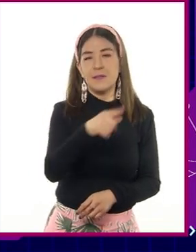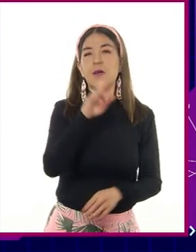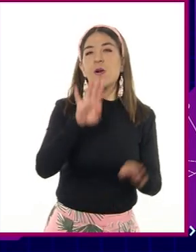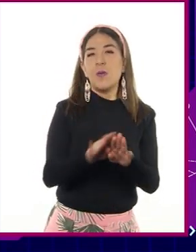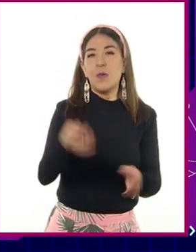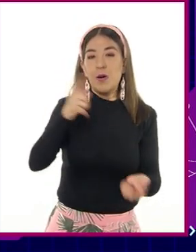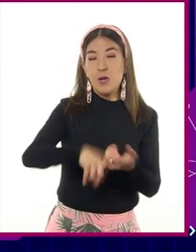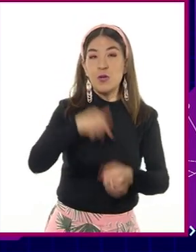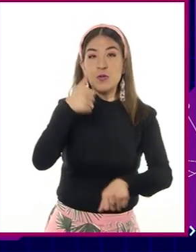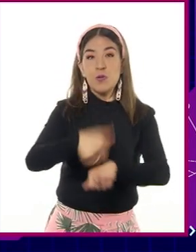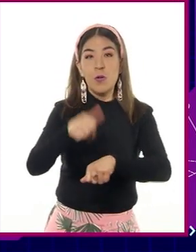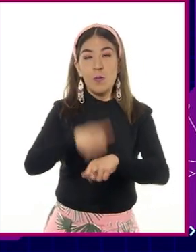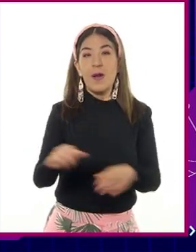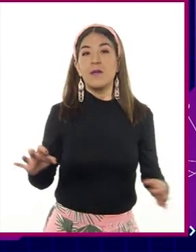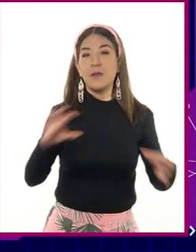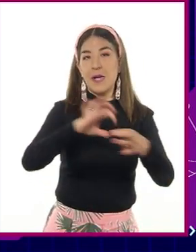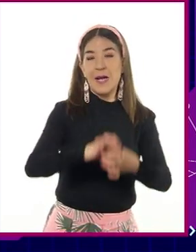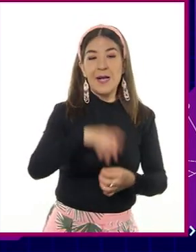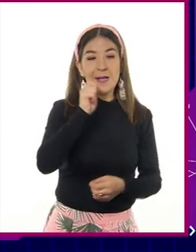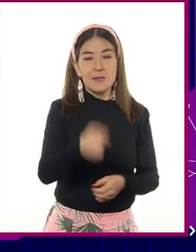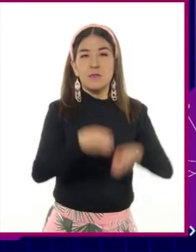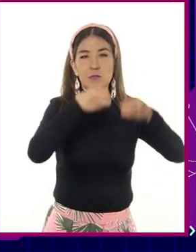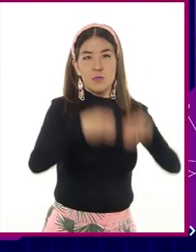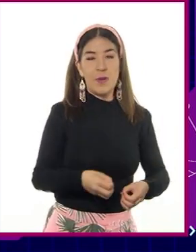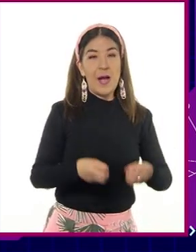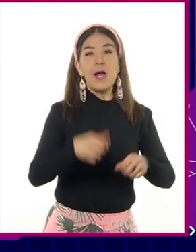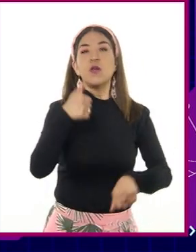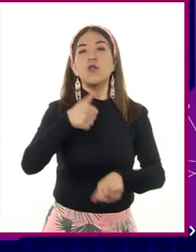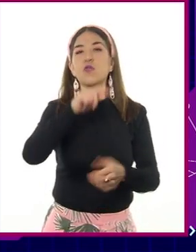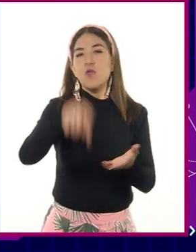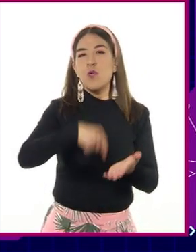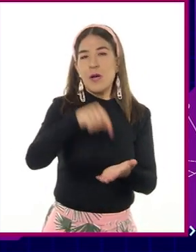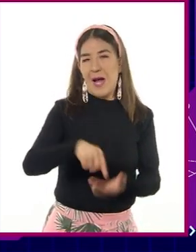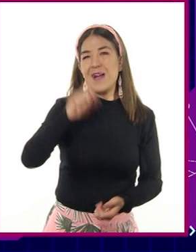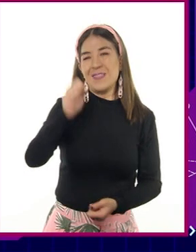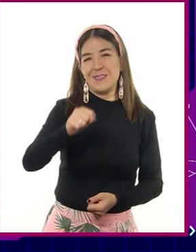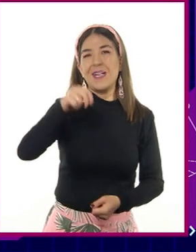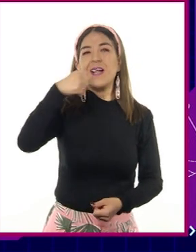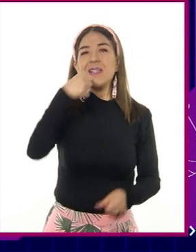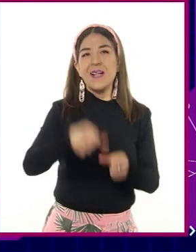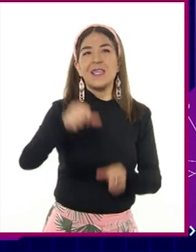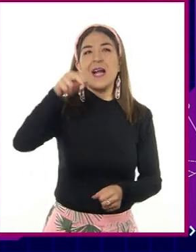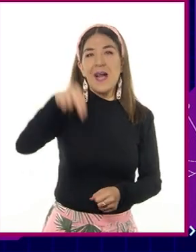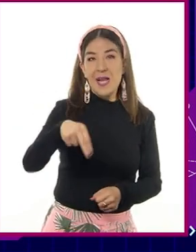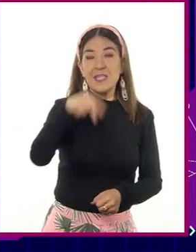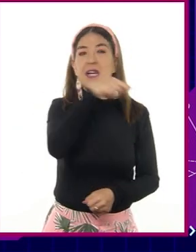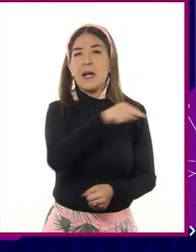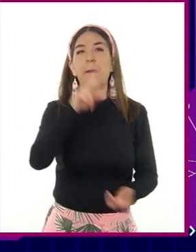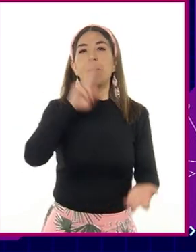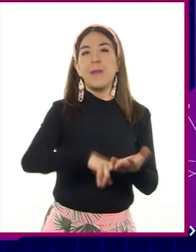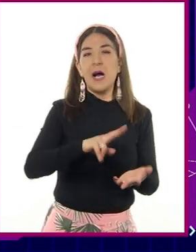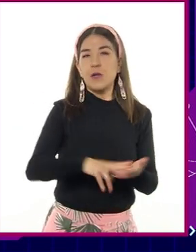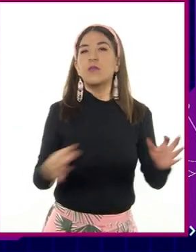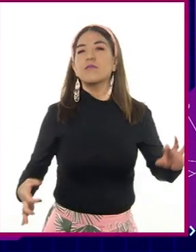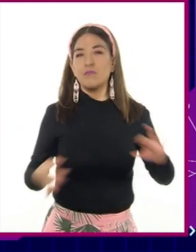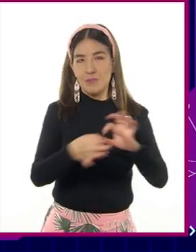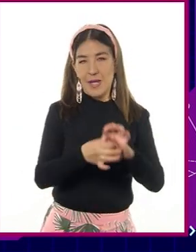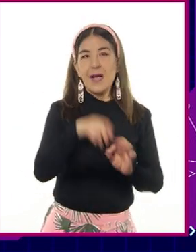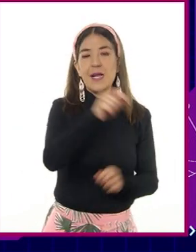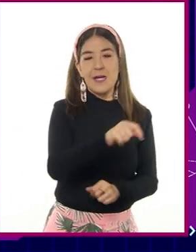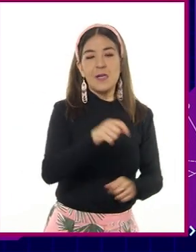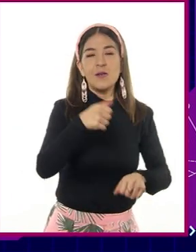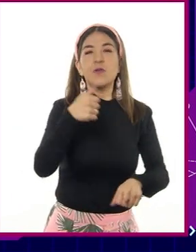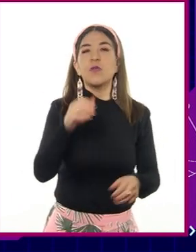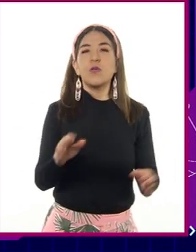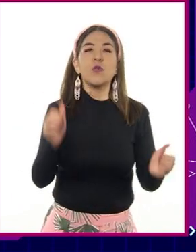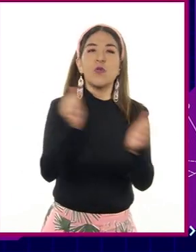cada término se le asocia una posición n. Esto significa que la n tomará el valor correspondiente al número